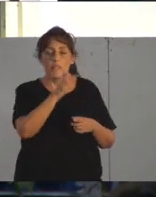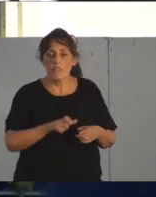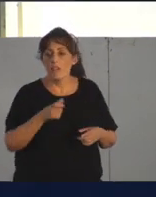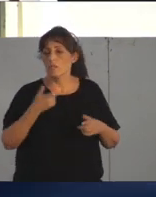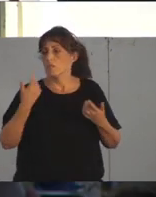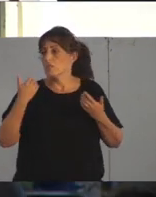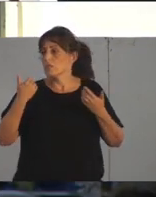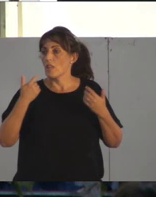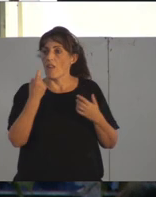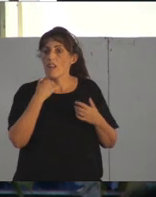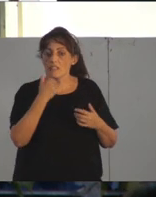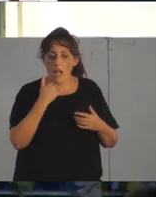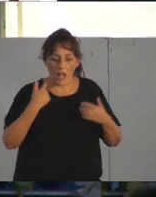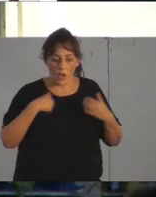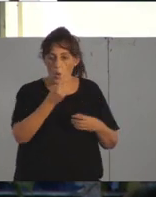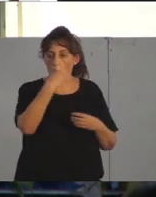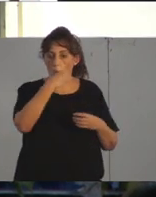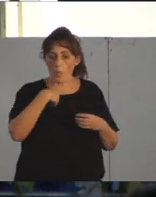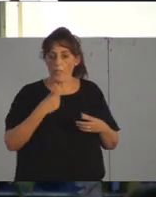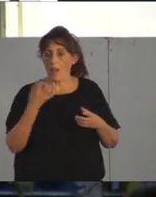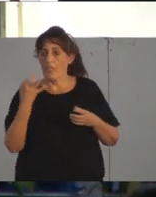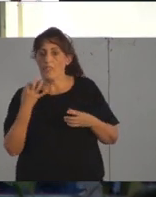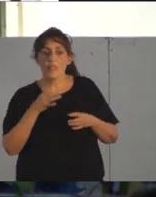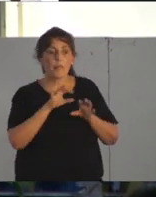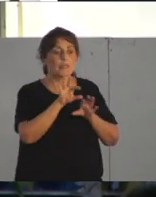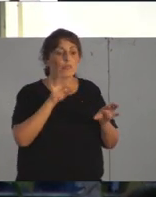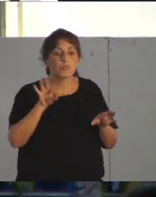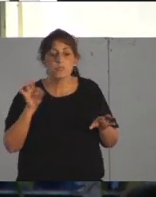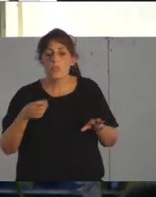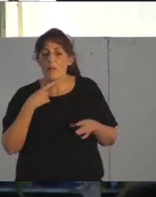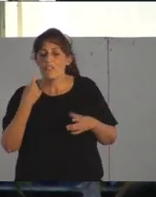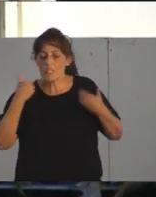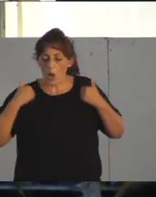módulos especiales que añadimos en sus alimentos y que les dan esos aportes que habitualmente ellos no tienen.